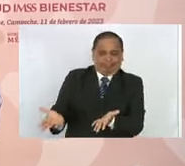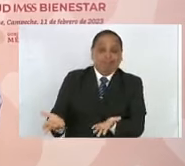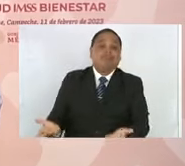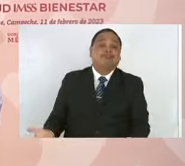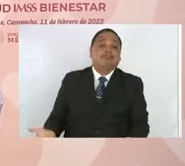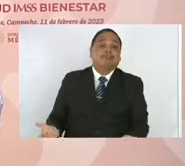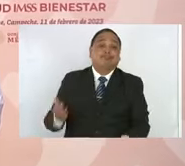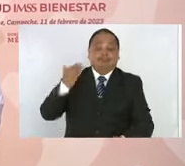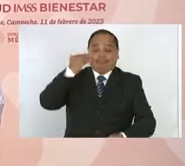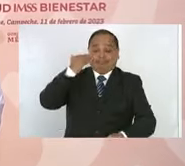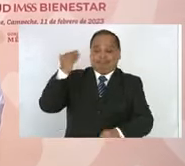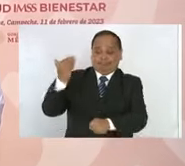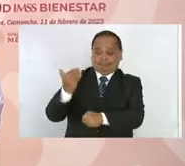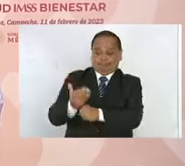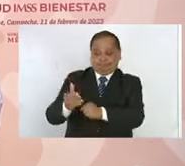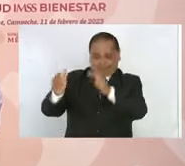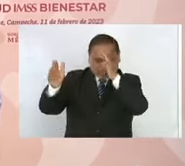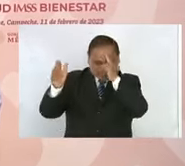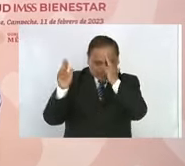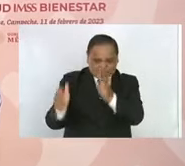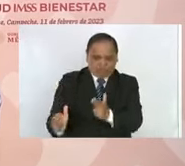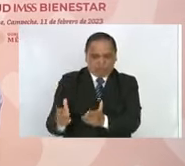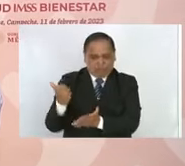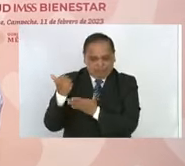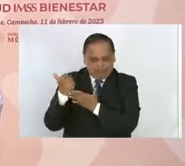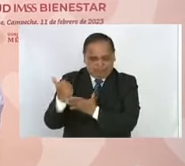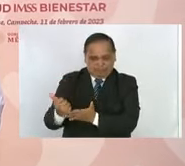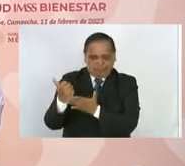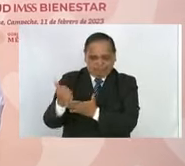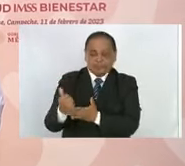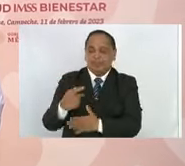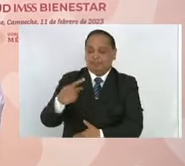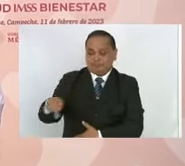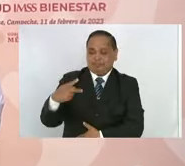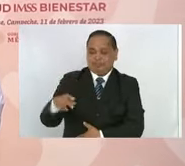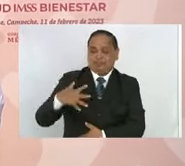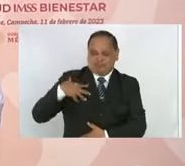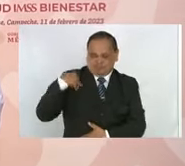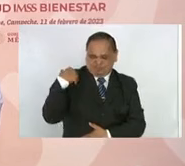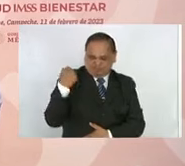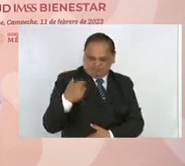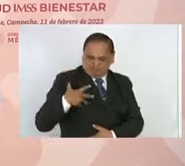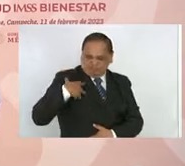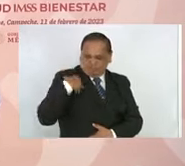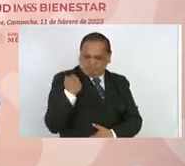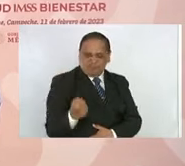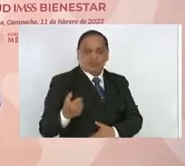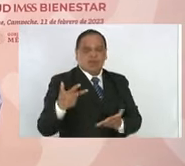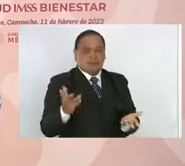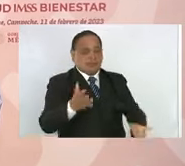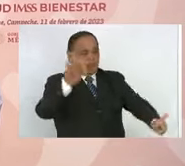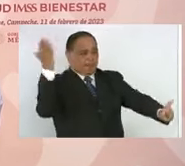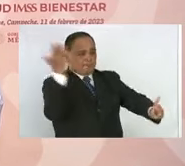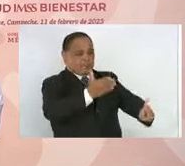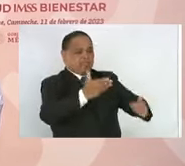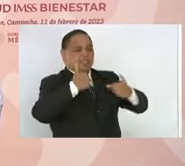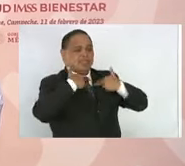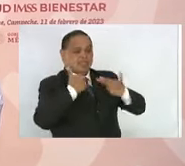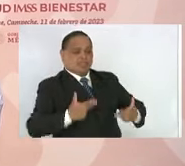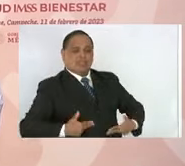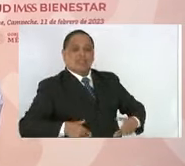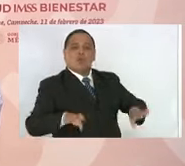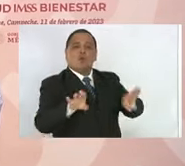la responsabilidad y el honor de contribuir con su entrega cotidiana a la más humana de las misiones, a